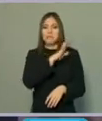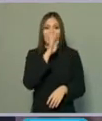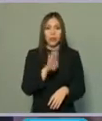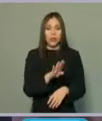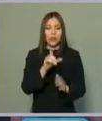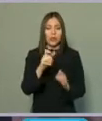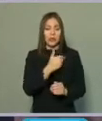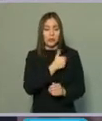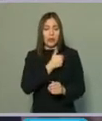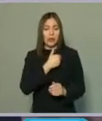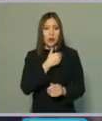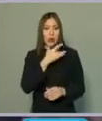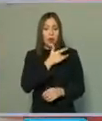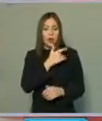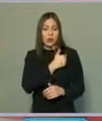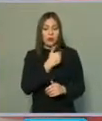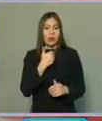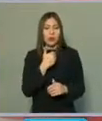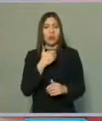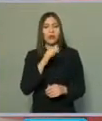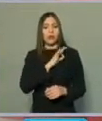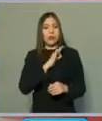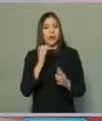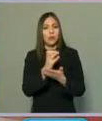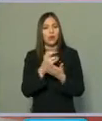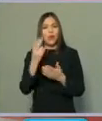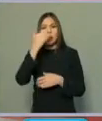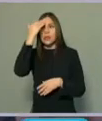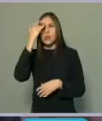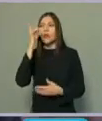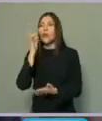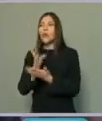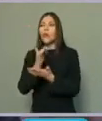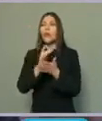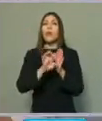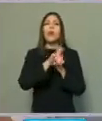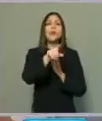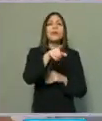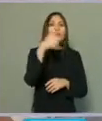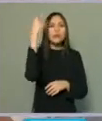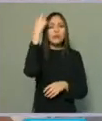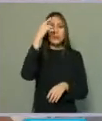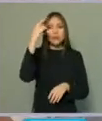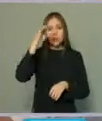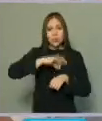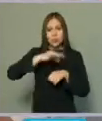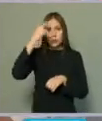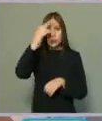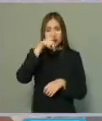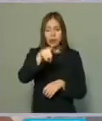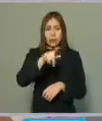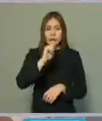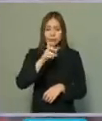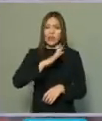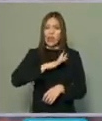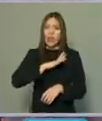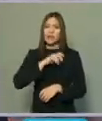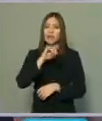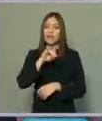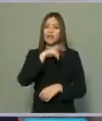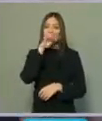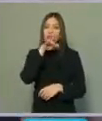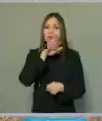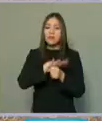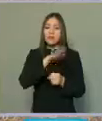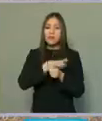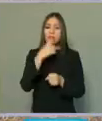importante es detectar los factores de riesgo y controlarlos. Por ejemplo, si es hipertenso, pues controlar la hipertensión, o diabético, también tratar